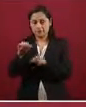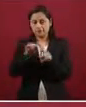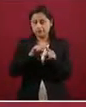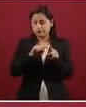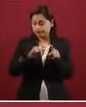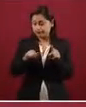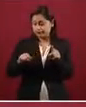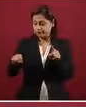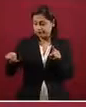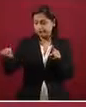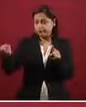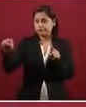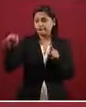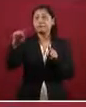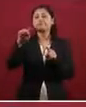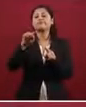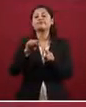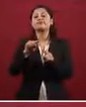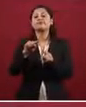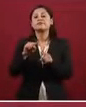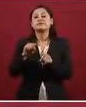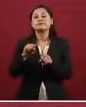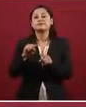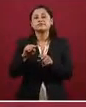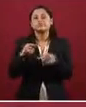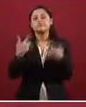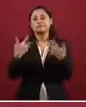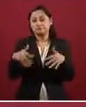que eso es